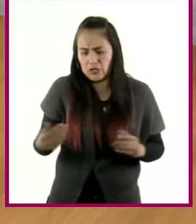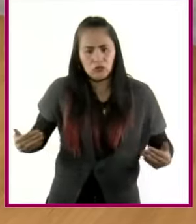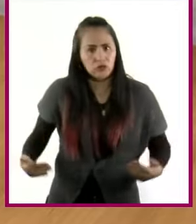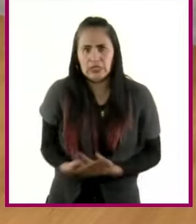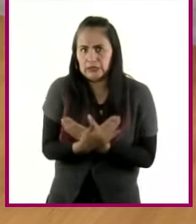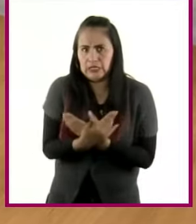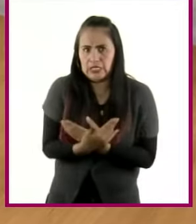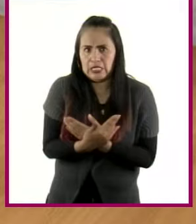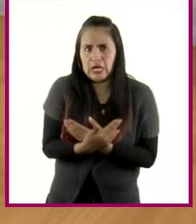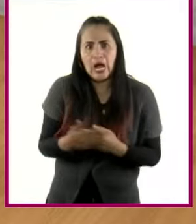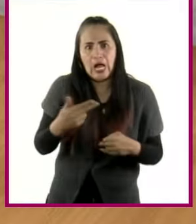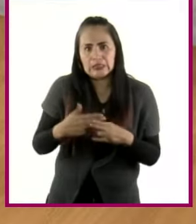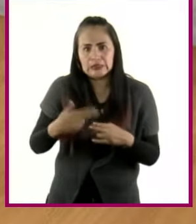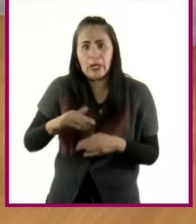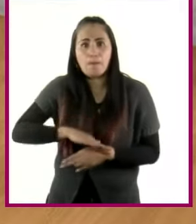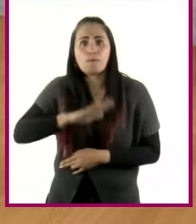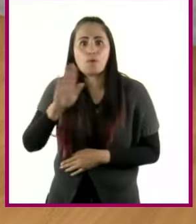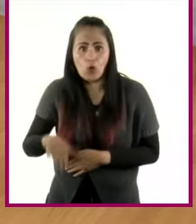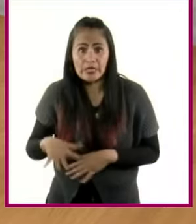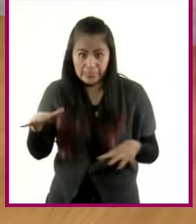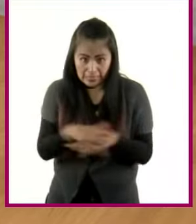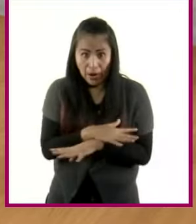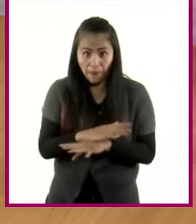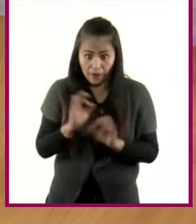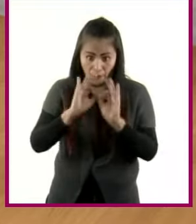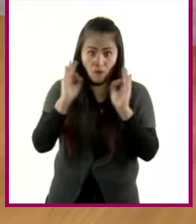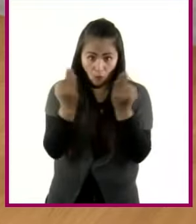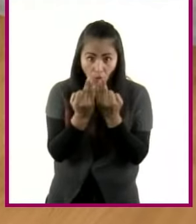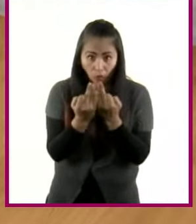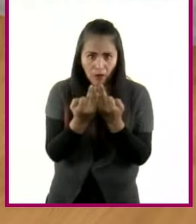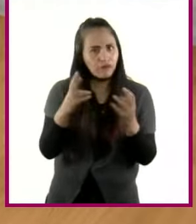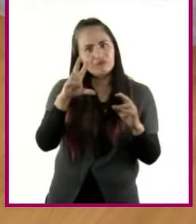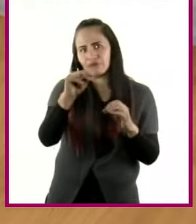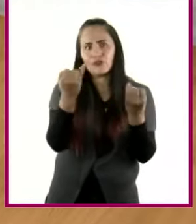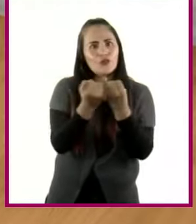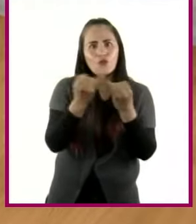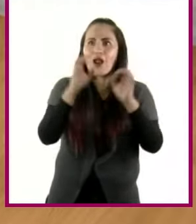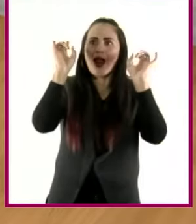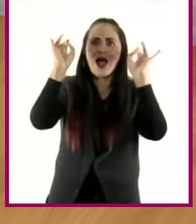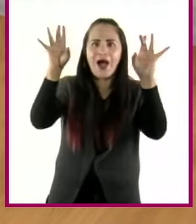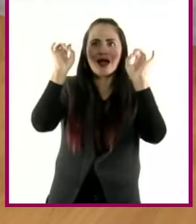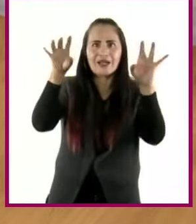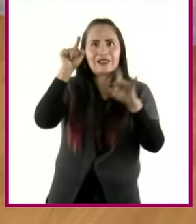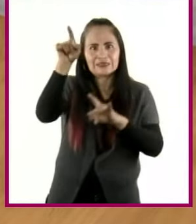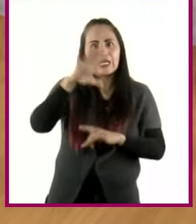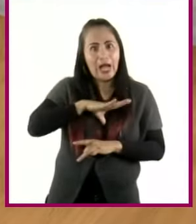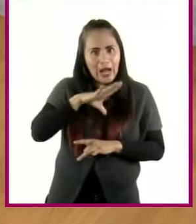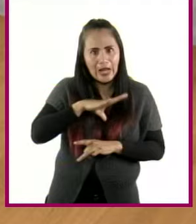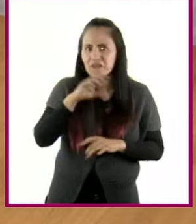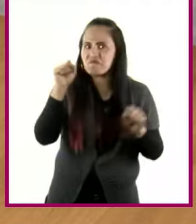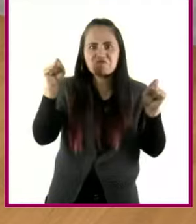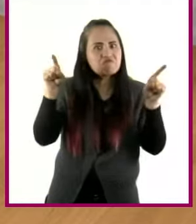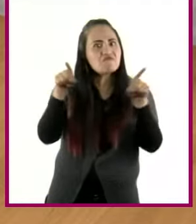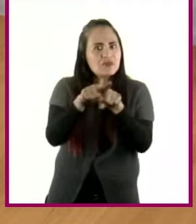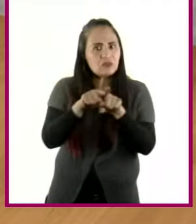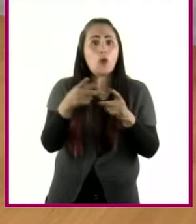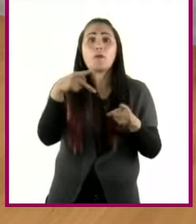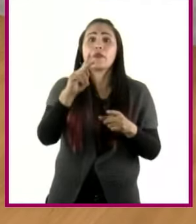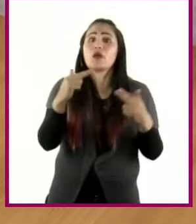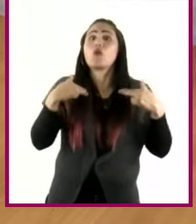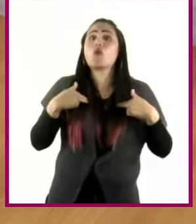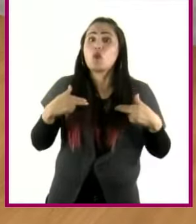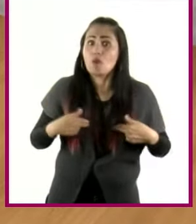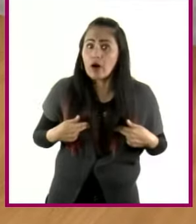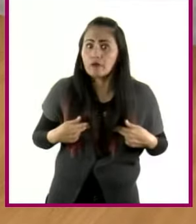que se mueren. No pueden dejar de serlo. Y lo mismo pasa con los ángeles, si es que los hay. Pero el ser humano